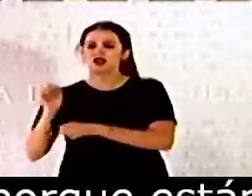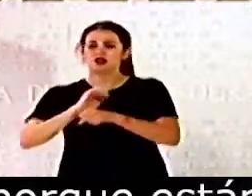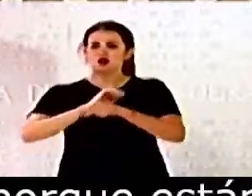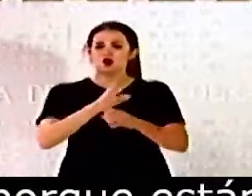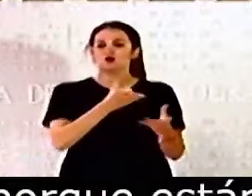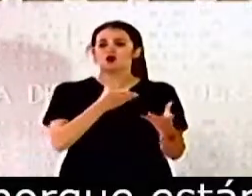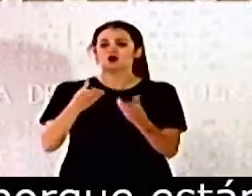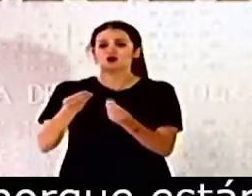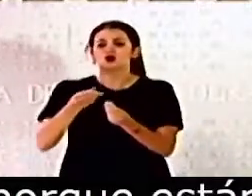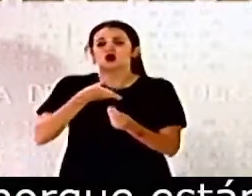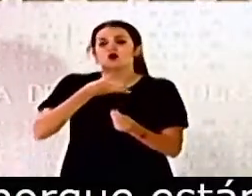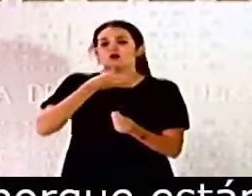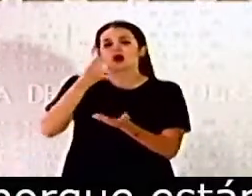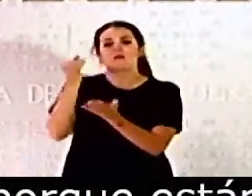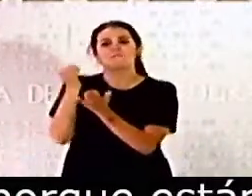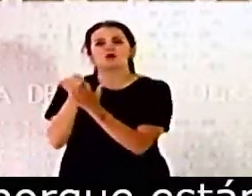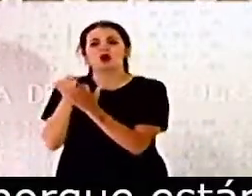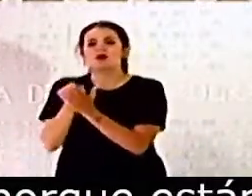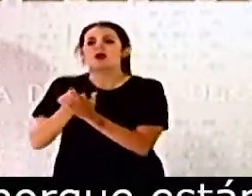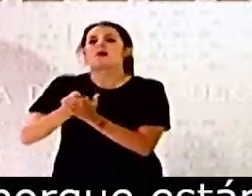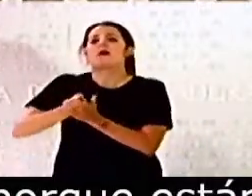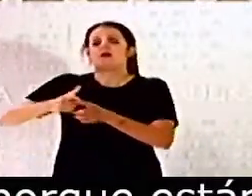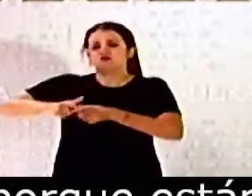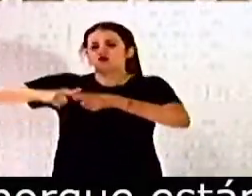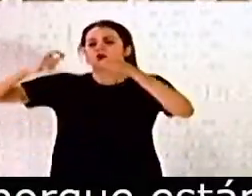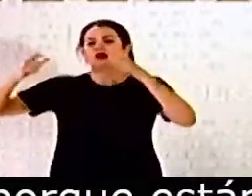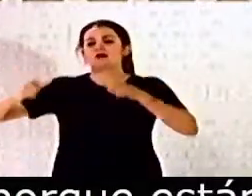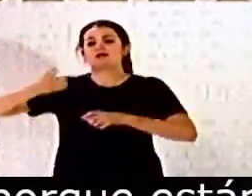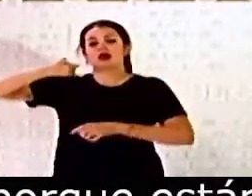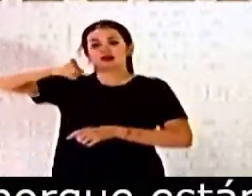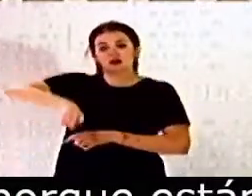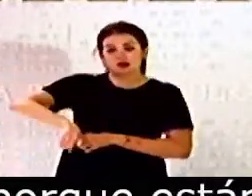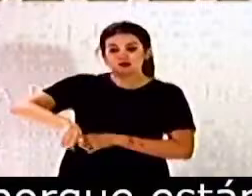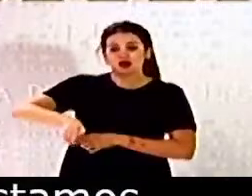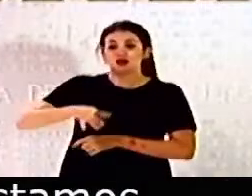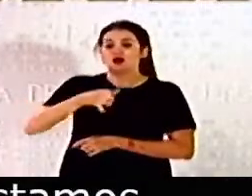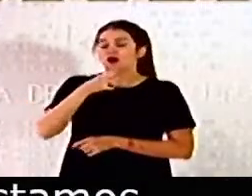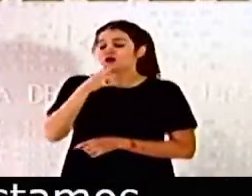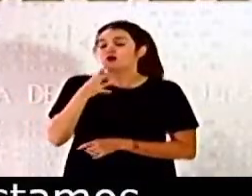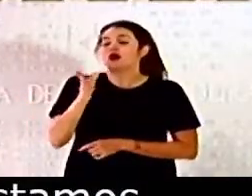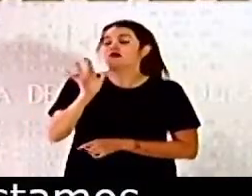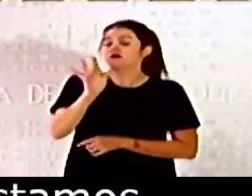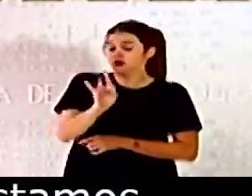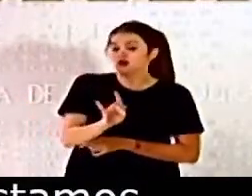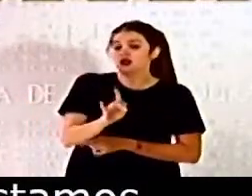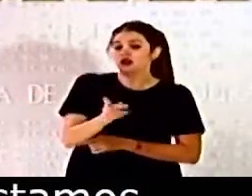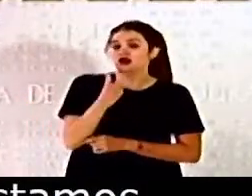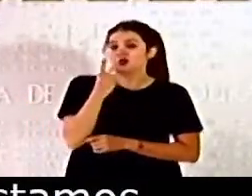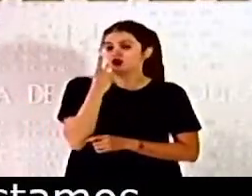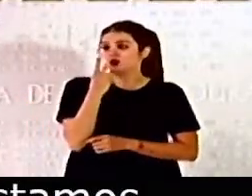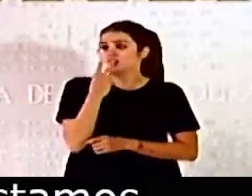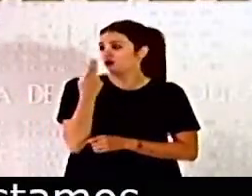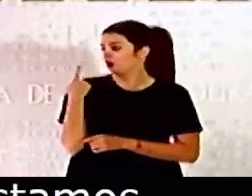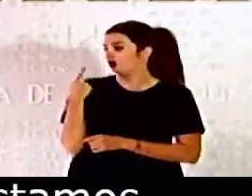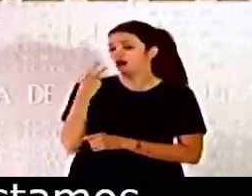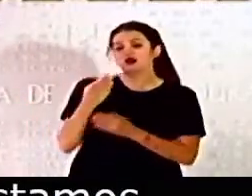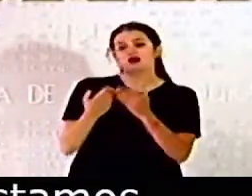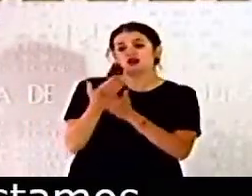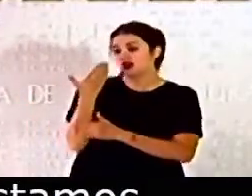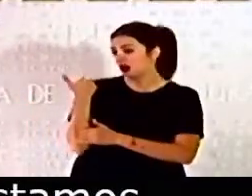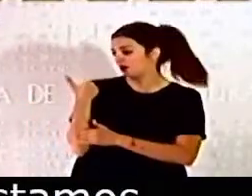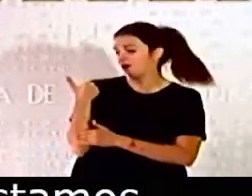la realización de pruebas, que en estos dos días de la semana que está en curso hemos